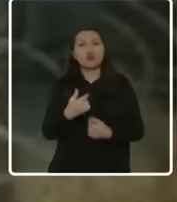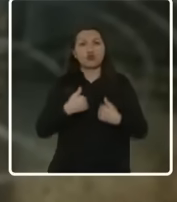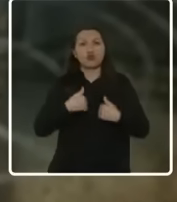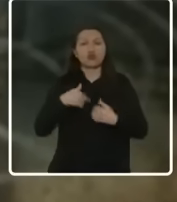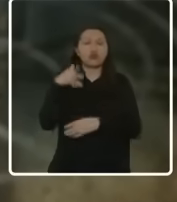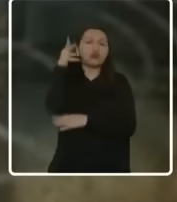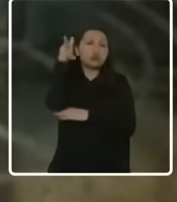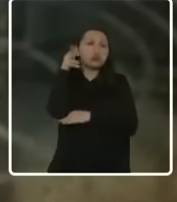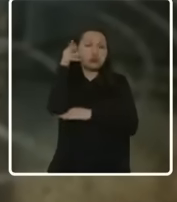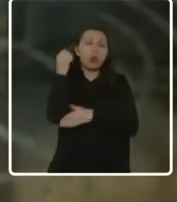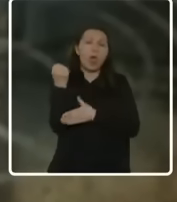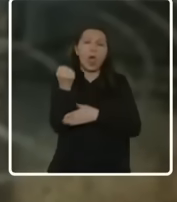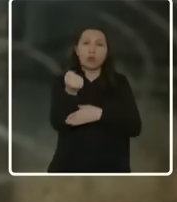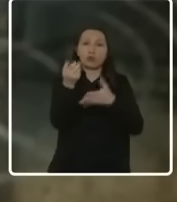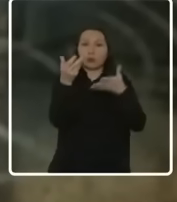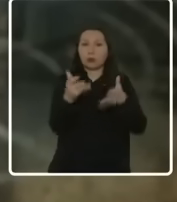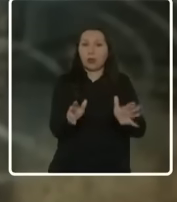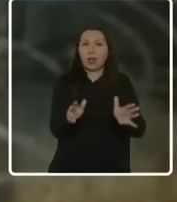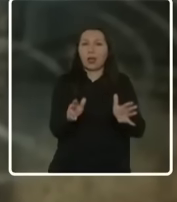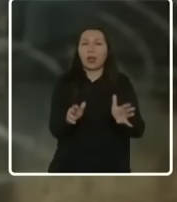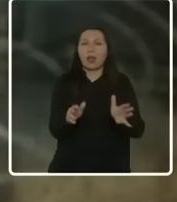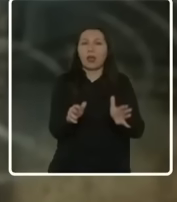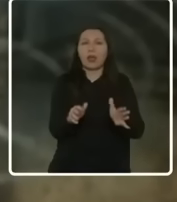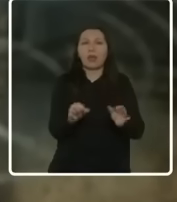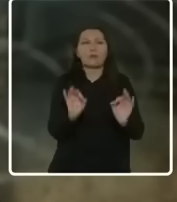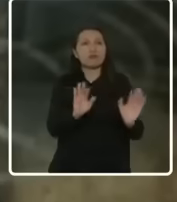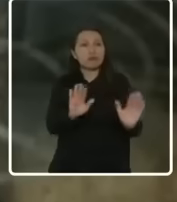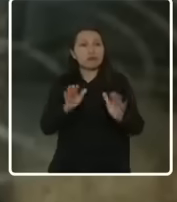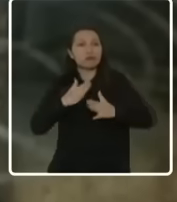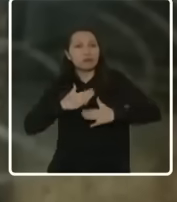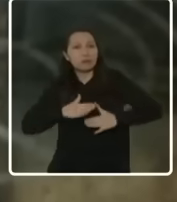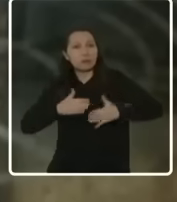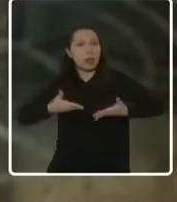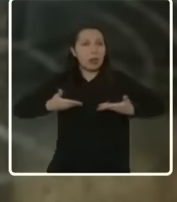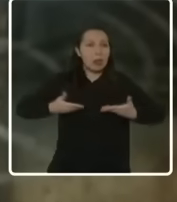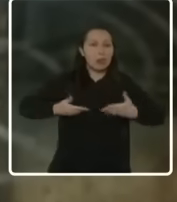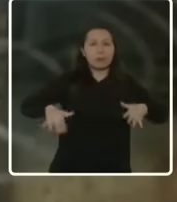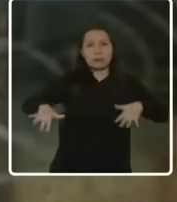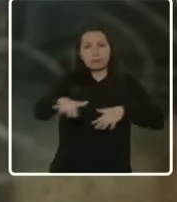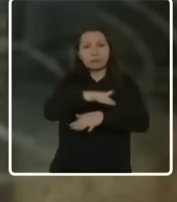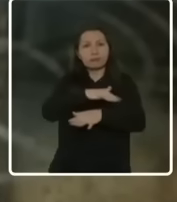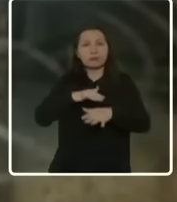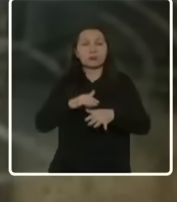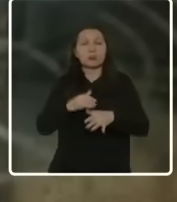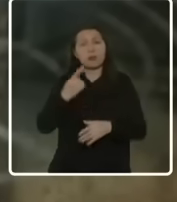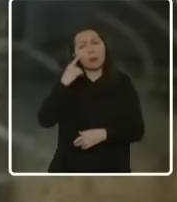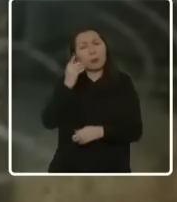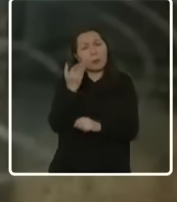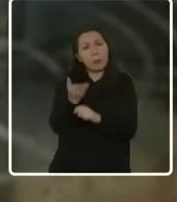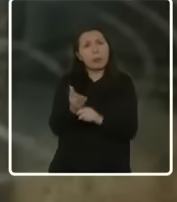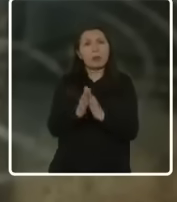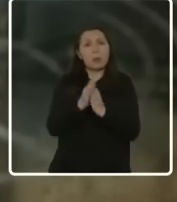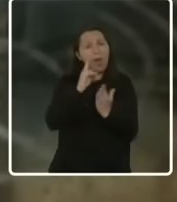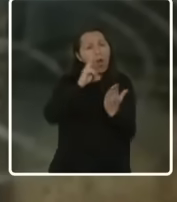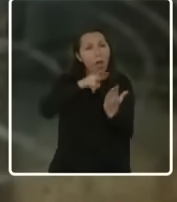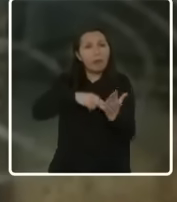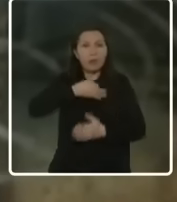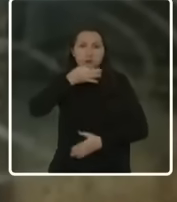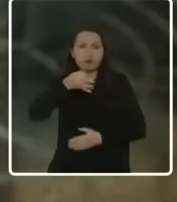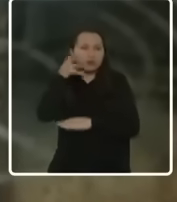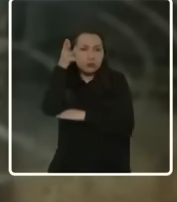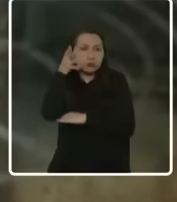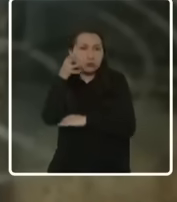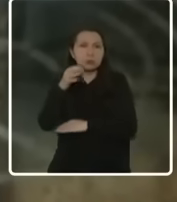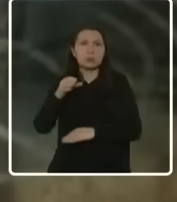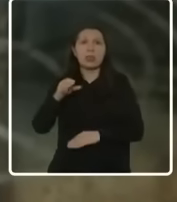di como que ayudó a temperar los ánimos o a establecer un clima de confianza. Pero yo les pido que también revisen el discurso